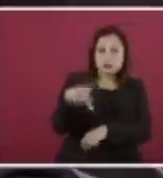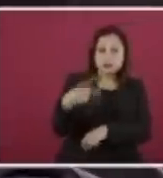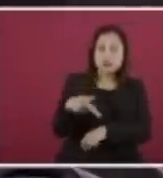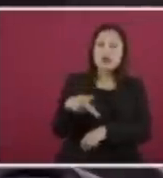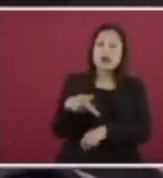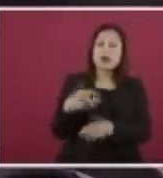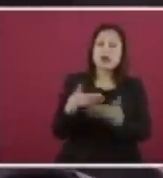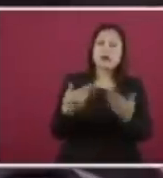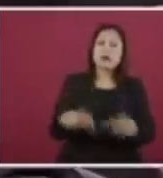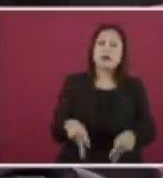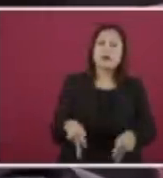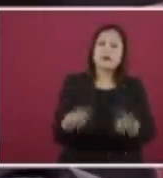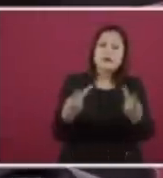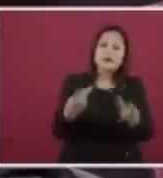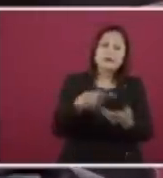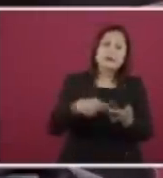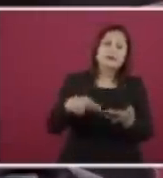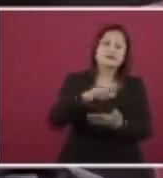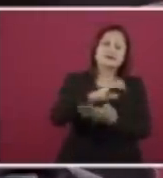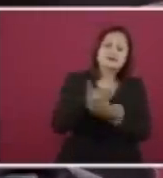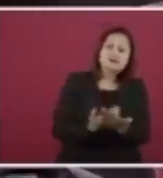para la publicidad,